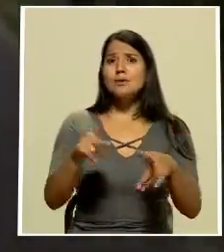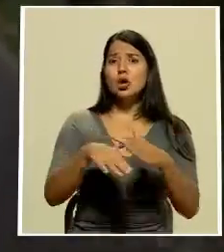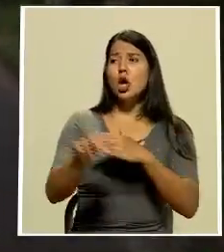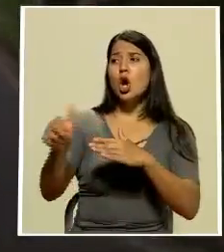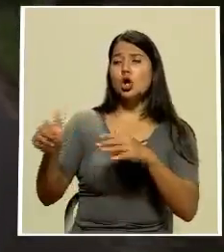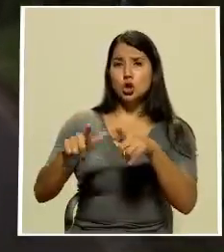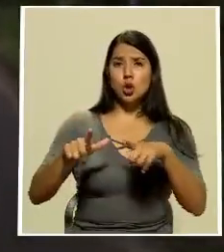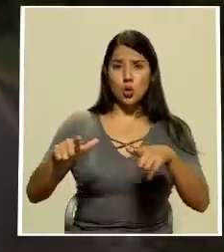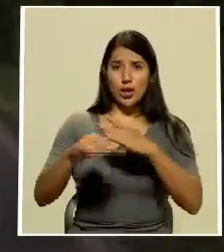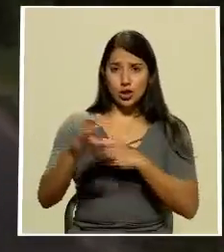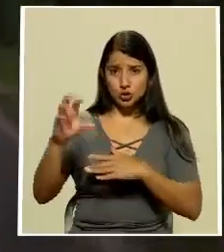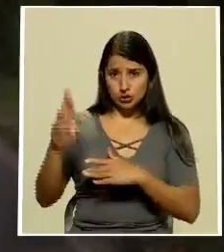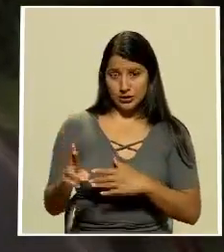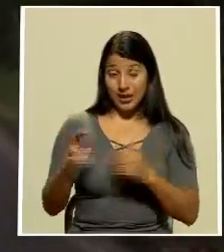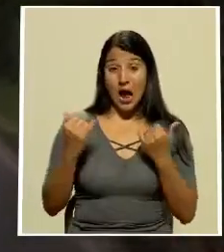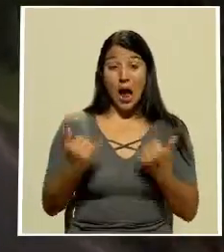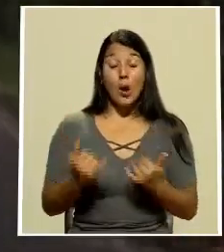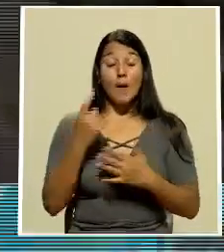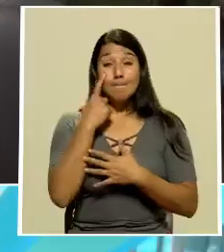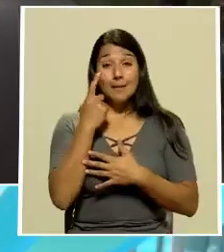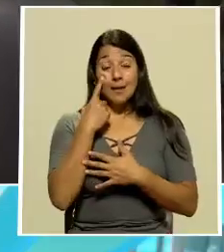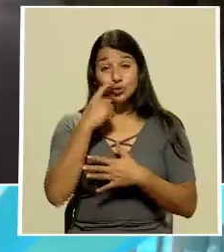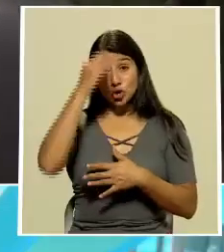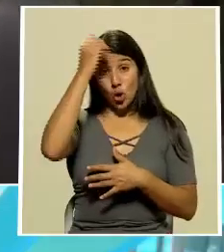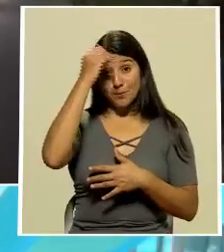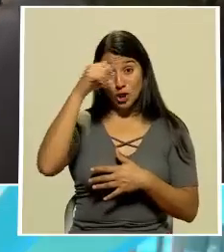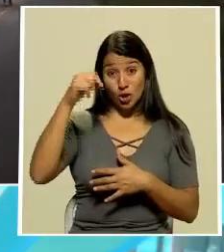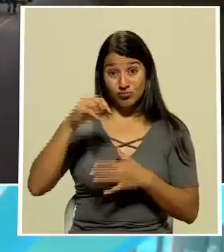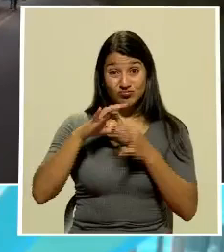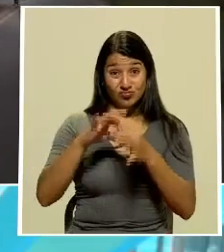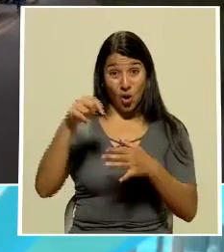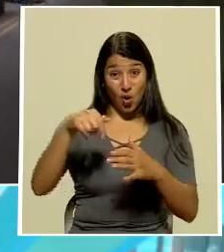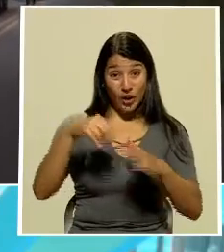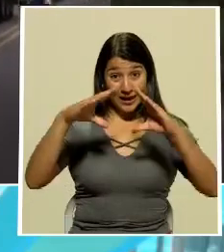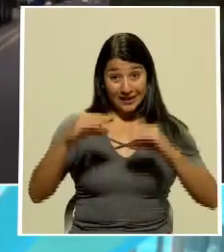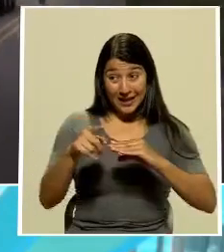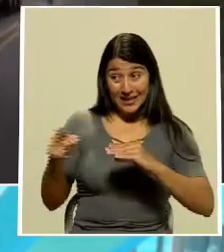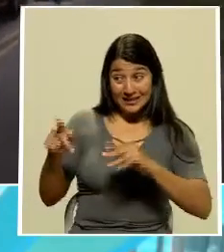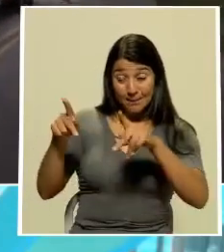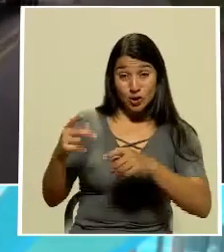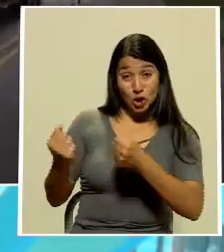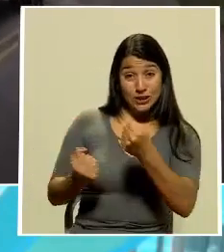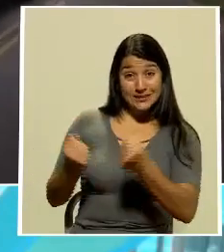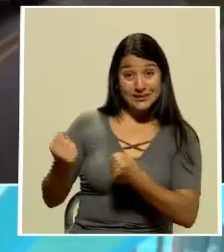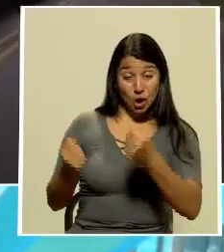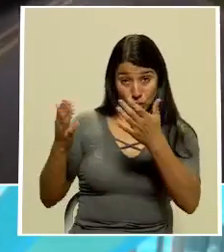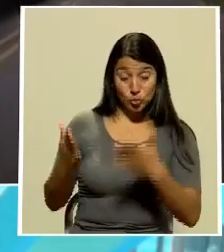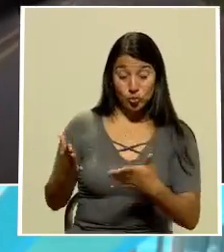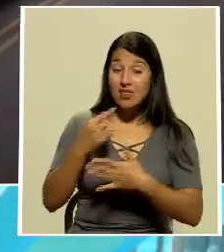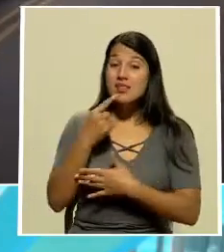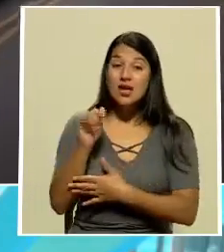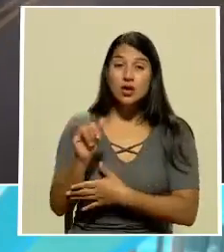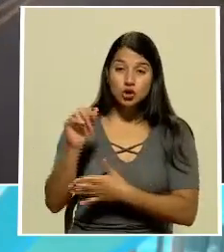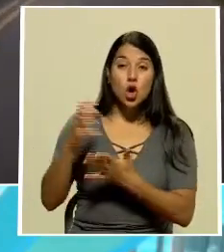sectores del país. Vamos a escuchar y ver reacciones esta tarde, tanto de estos conductores que nos manifestaban precisamente eso, de que estaban